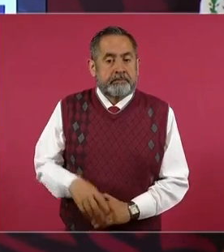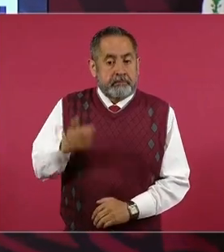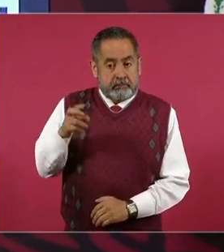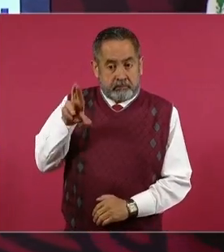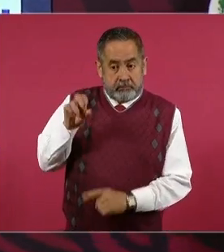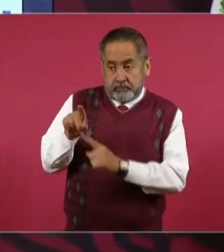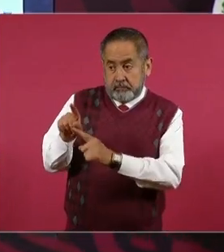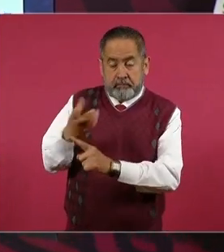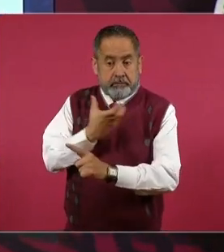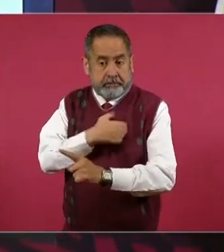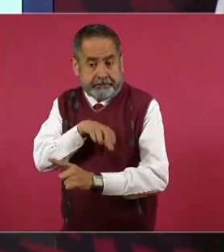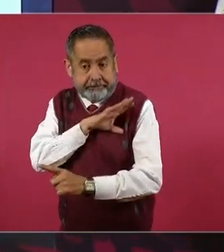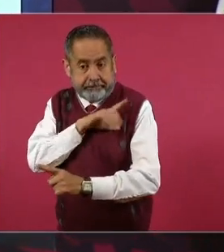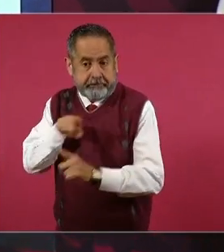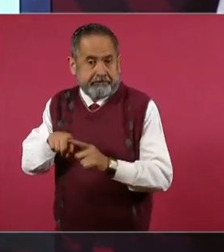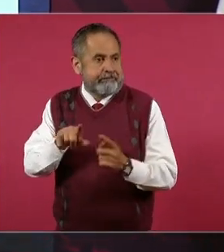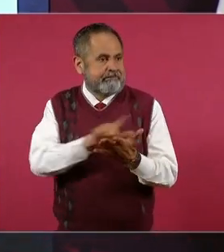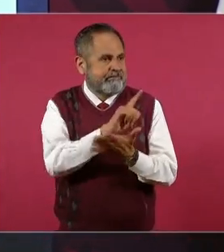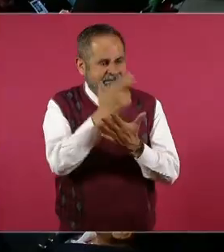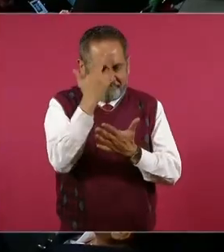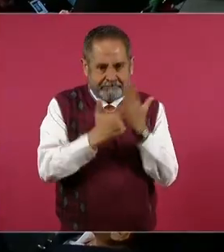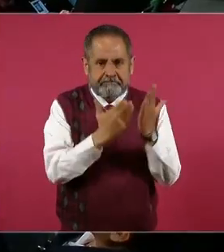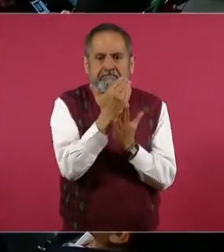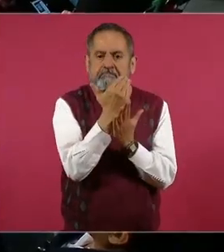Claudia Sheinbaum.